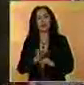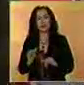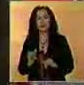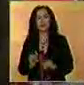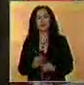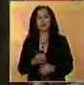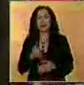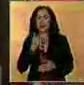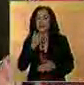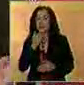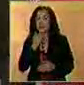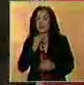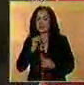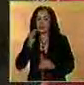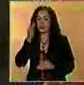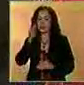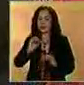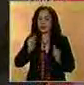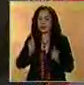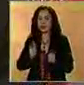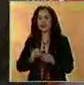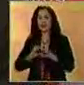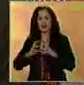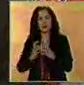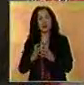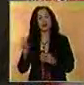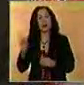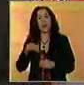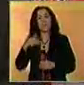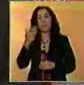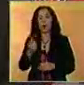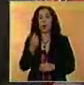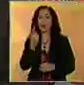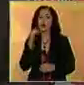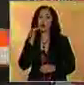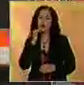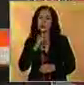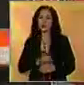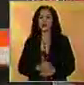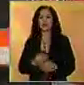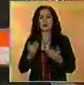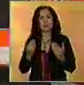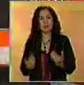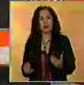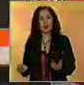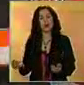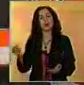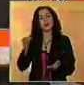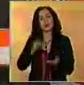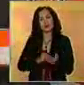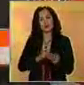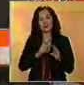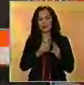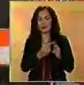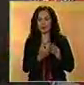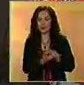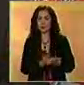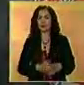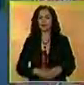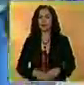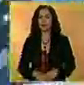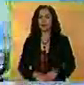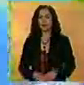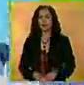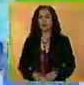en esta cuenta regresiva rumbo al inicio de la pelota rentada en nuestro país el próximo 11 de octubre. Por lo pronto, regresamos nuevamente al estudio. Adelante.